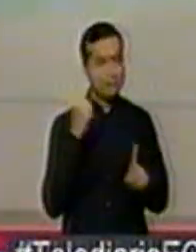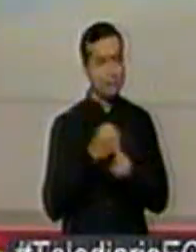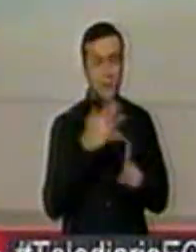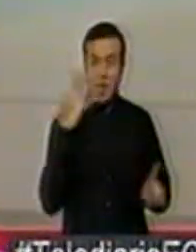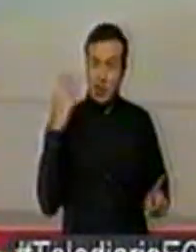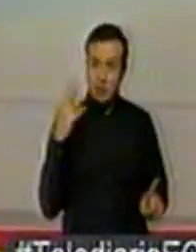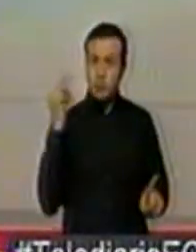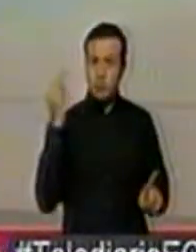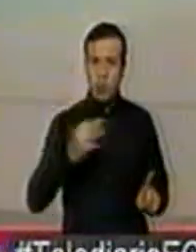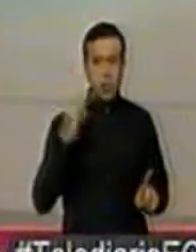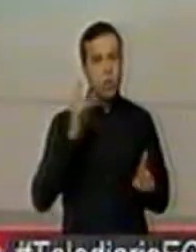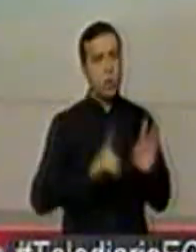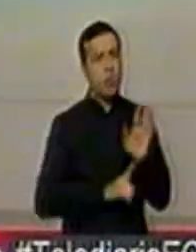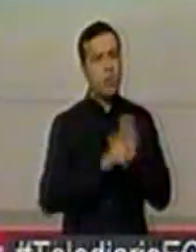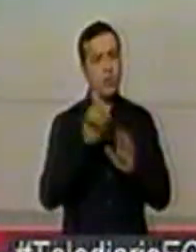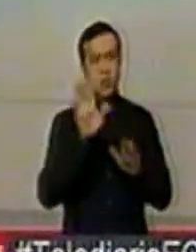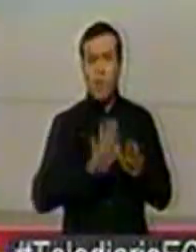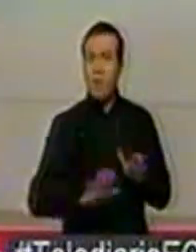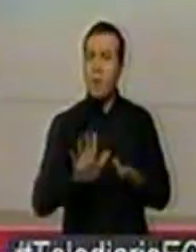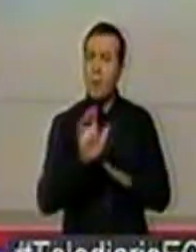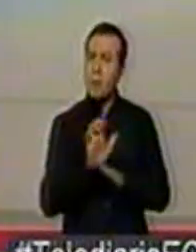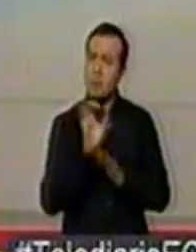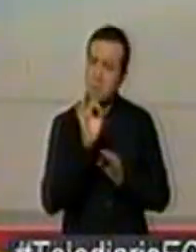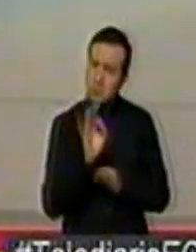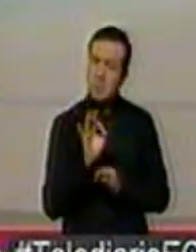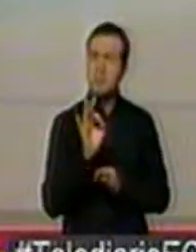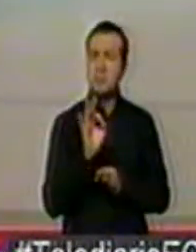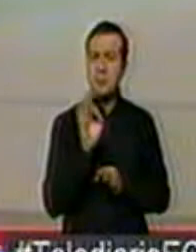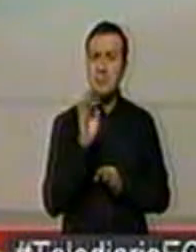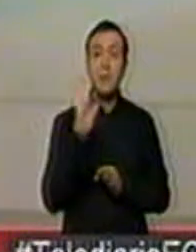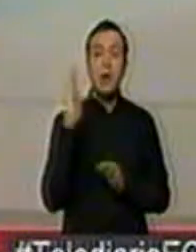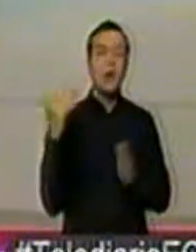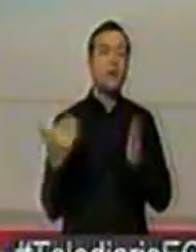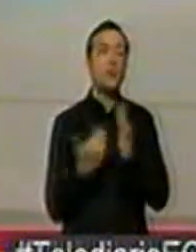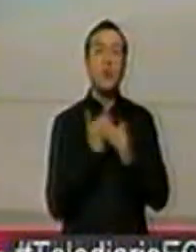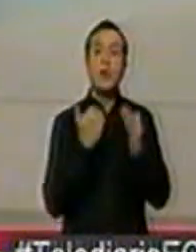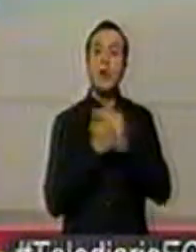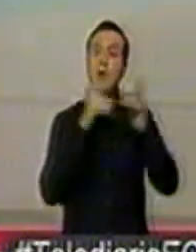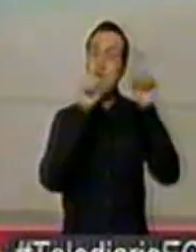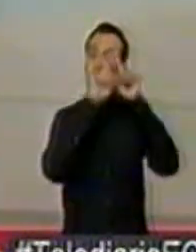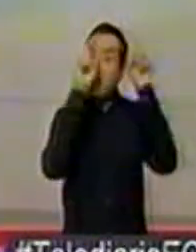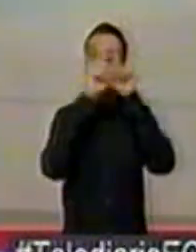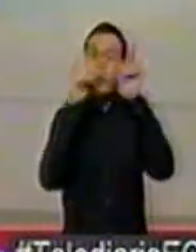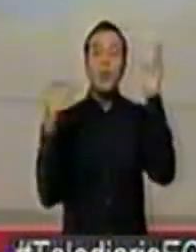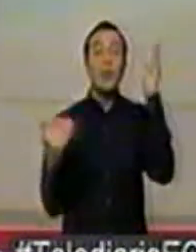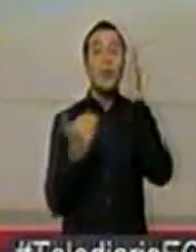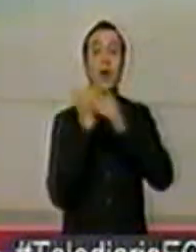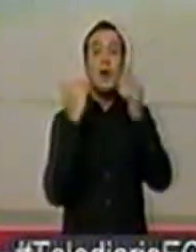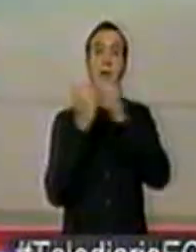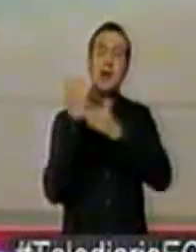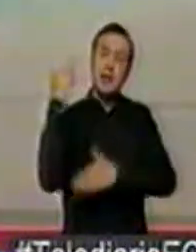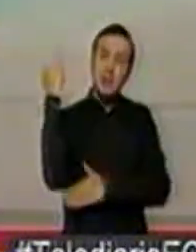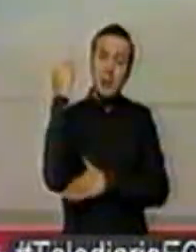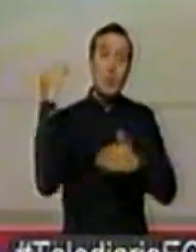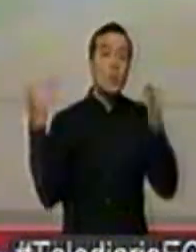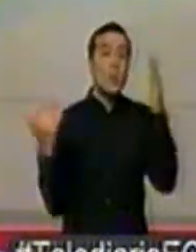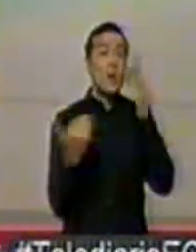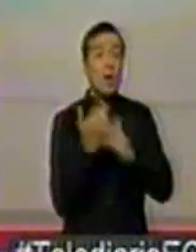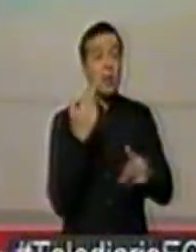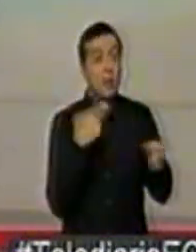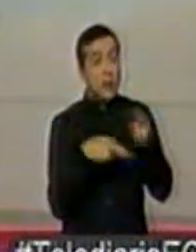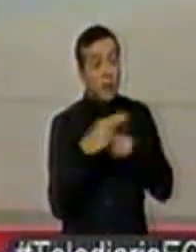impacte en el desarrollo nacional que se puedan hacer nuevas empresas que se puedan crear nuevas industrias que se puedan crear nuevos negocios